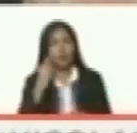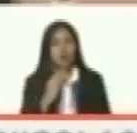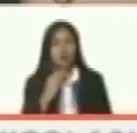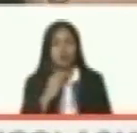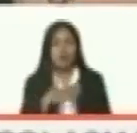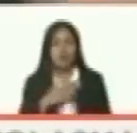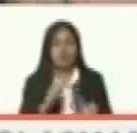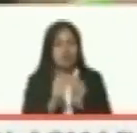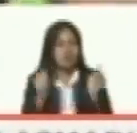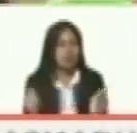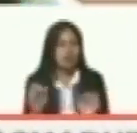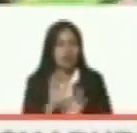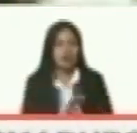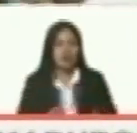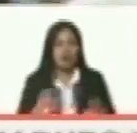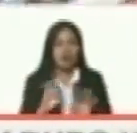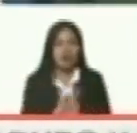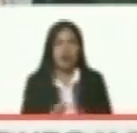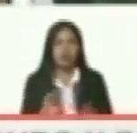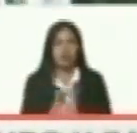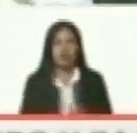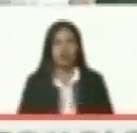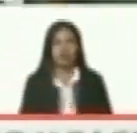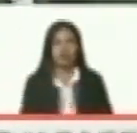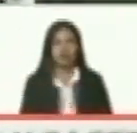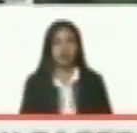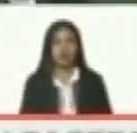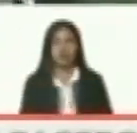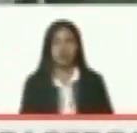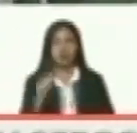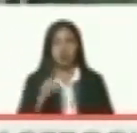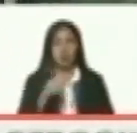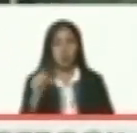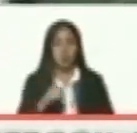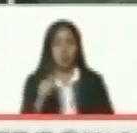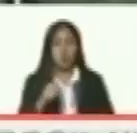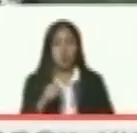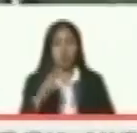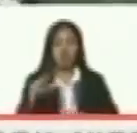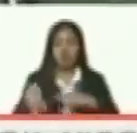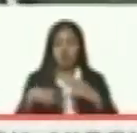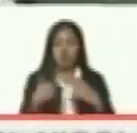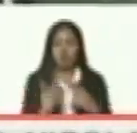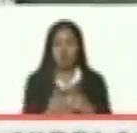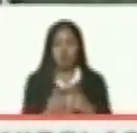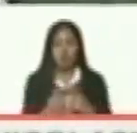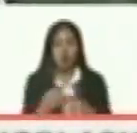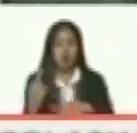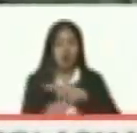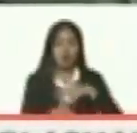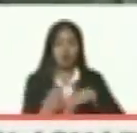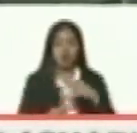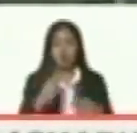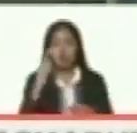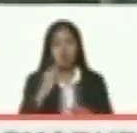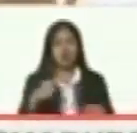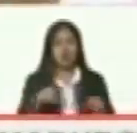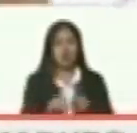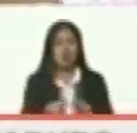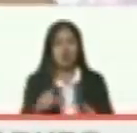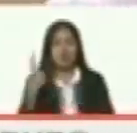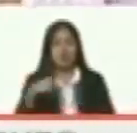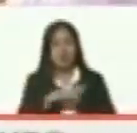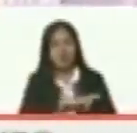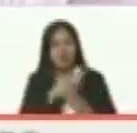la va a detener nada ni nadie. Hoy ni nunca la revolución bolivariana tiene